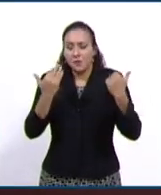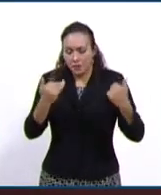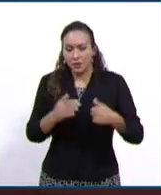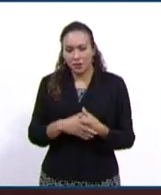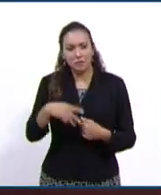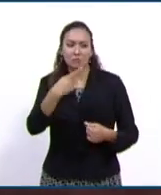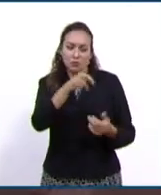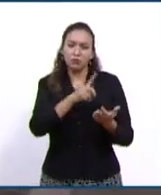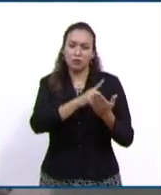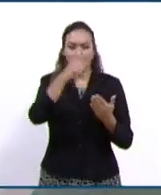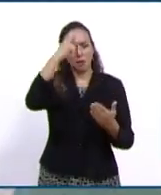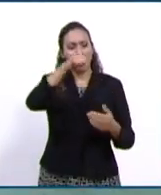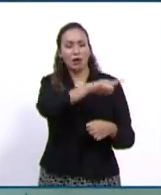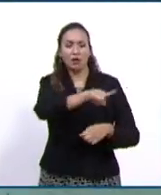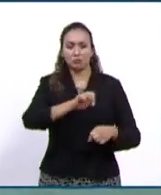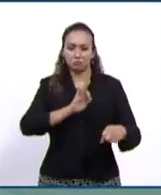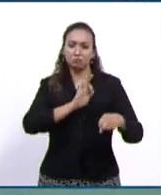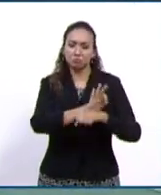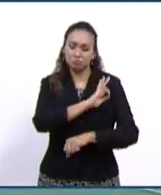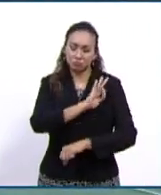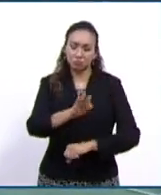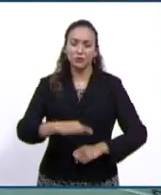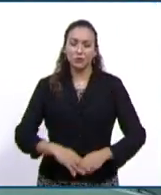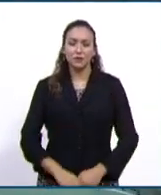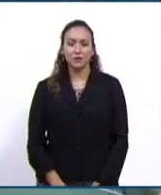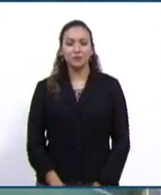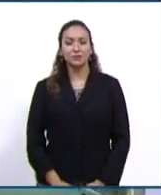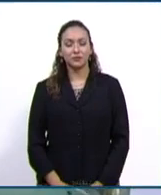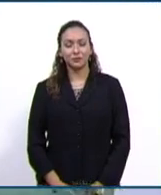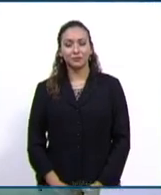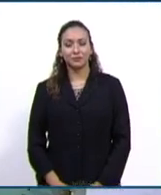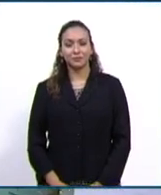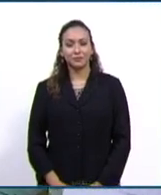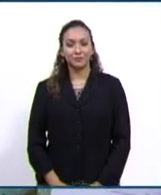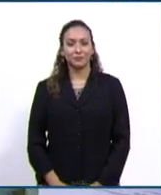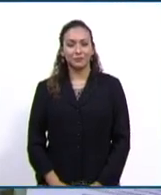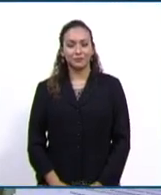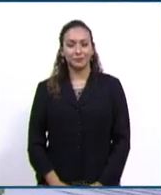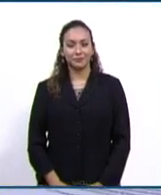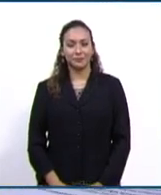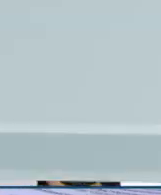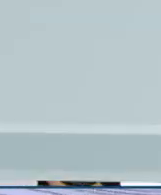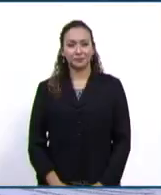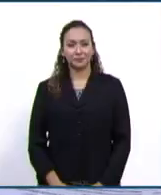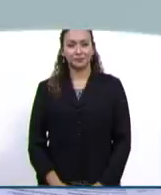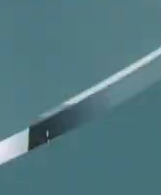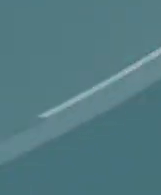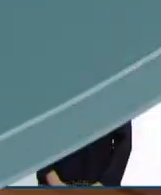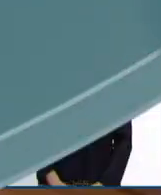su derecho de defensa. Para el canal del Poder Judicial de la Federación, Mario López Peña.